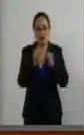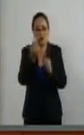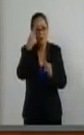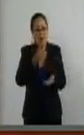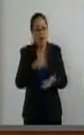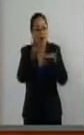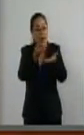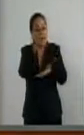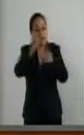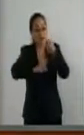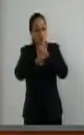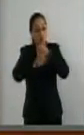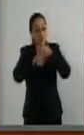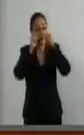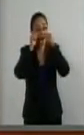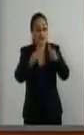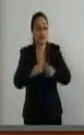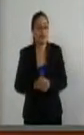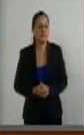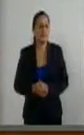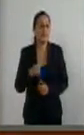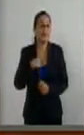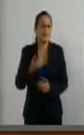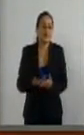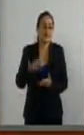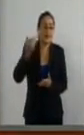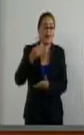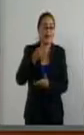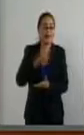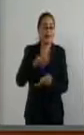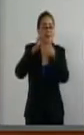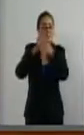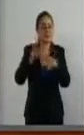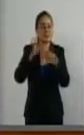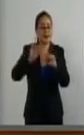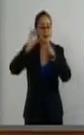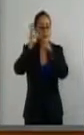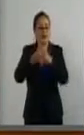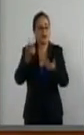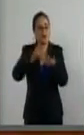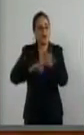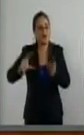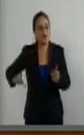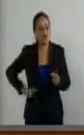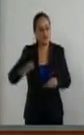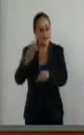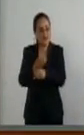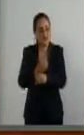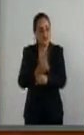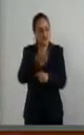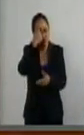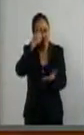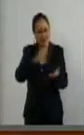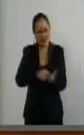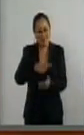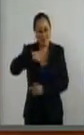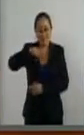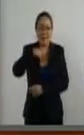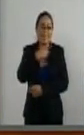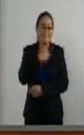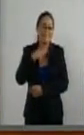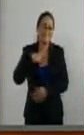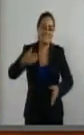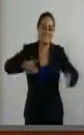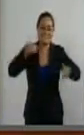terrible flagelo. Yo lo decía hoy en la Comisión de Gobernación, me parece que hay que celebrar que tengamos este dictamen,